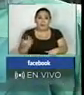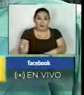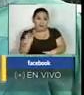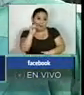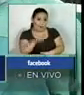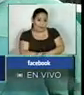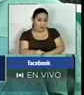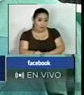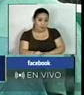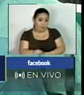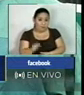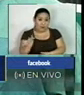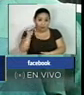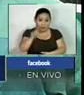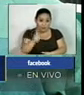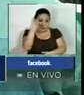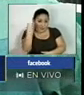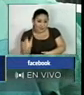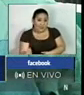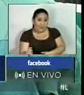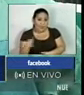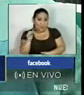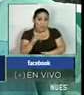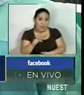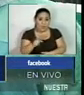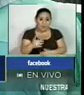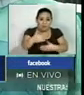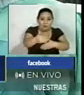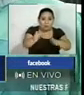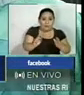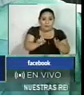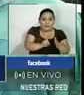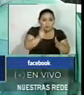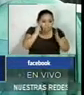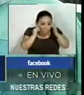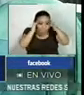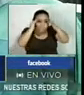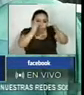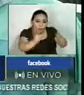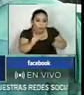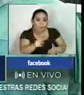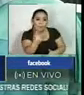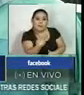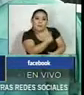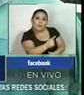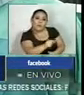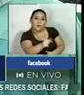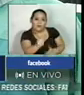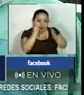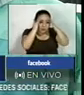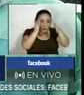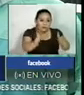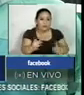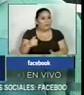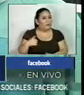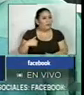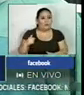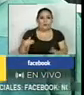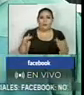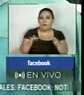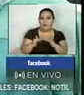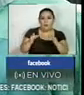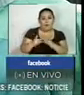aquí prácticamente encerrados, bueno, en atenciones hacia otras personas. Creo que no va ser el mismo